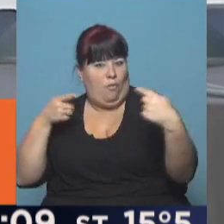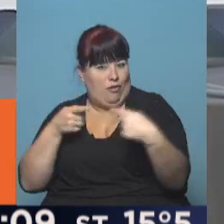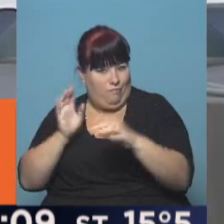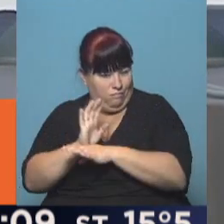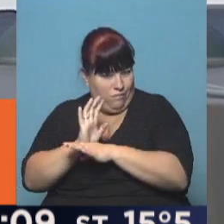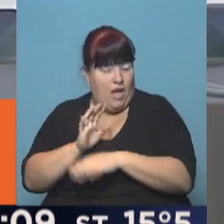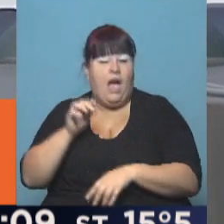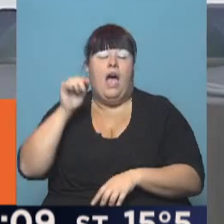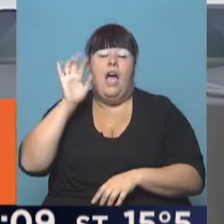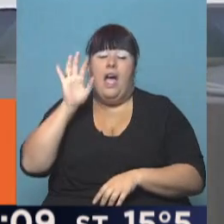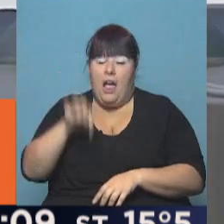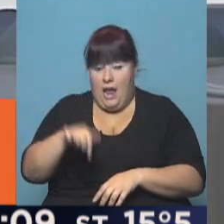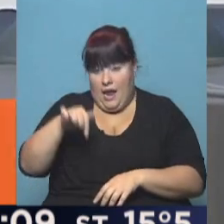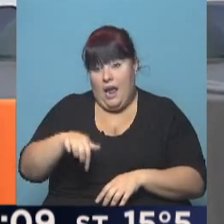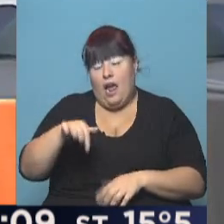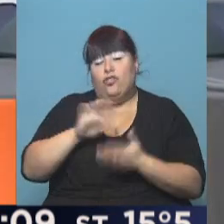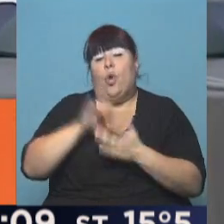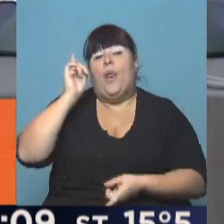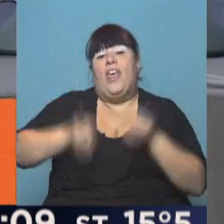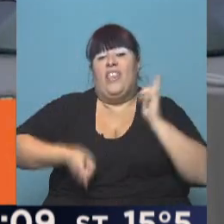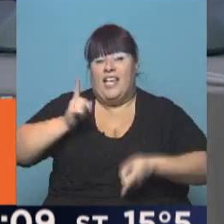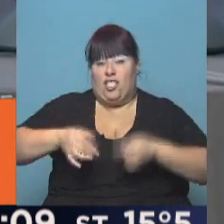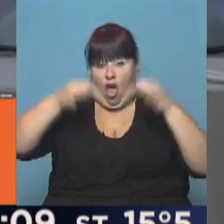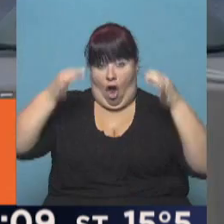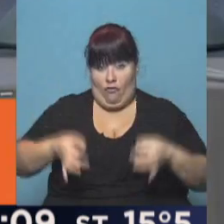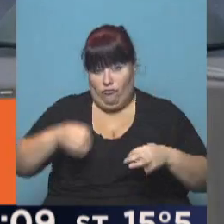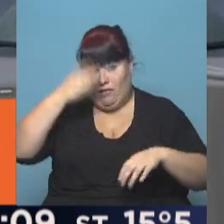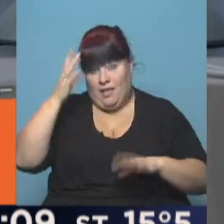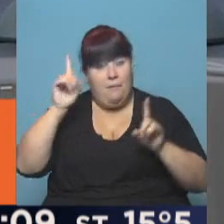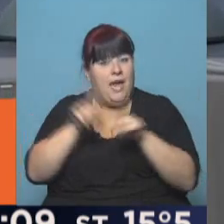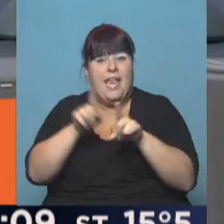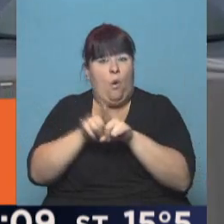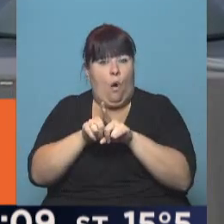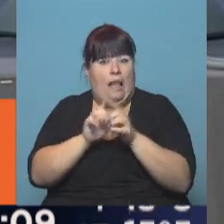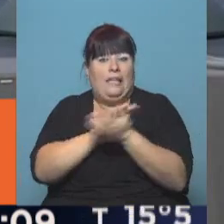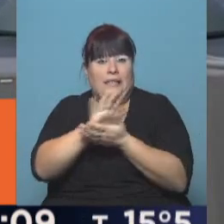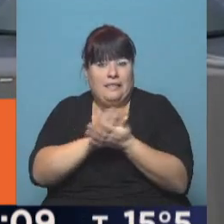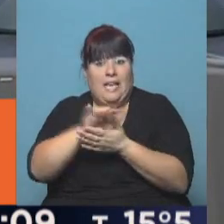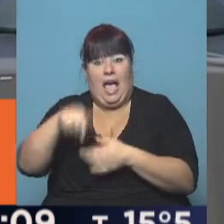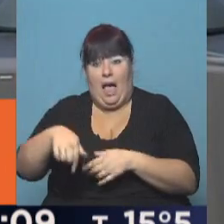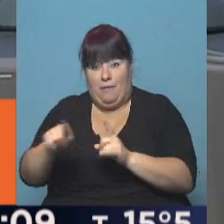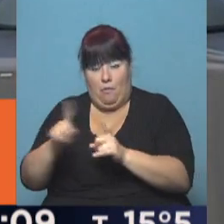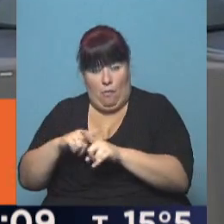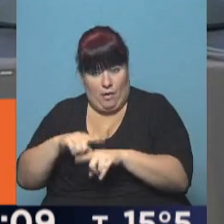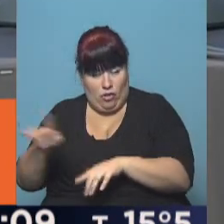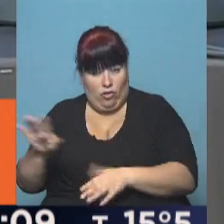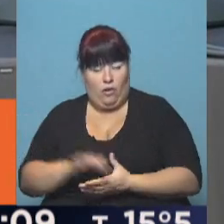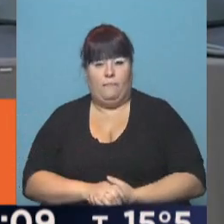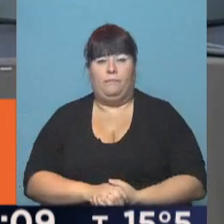oposición. Ahora, en términos de las decisiones formales que se van a adoptar, son las mismas que se están tratando en este mismo momento.